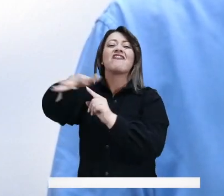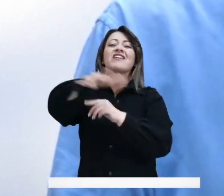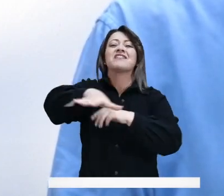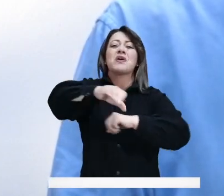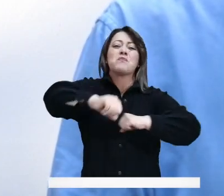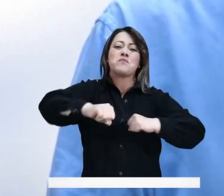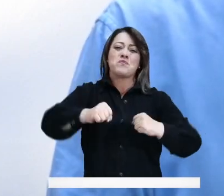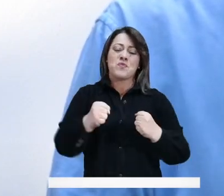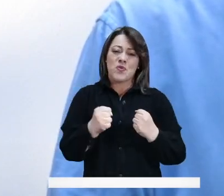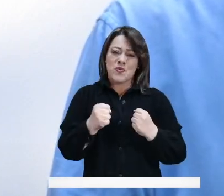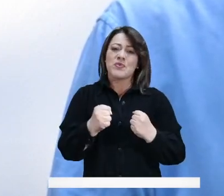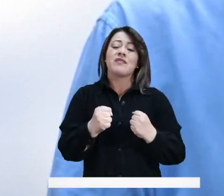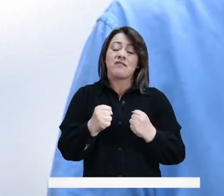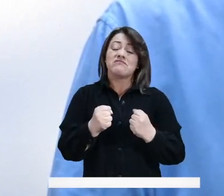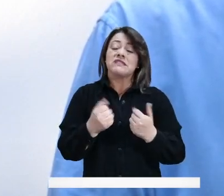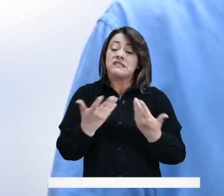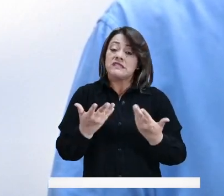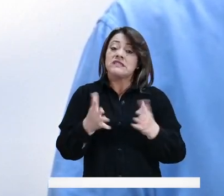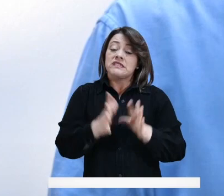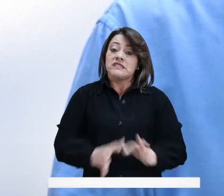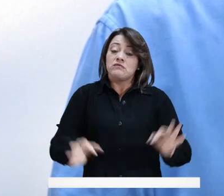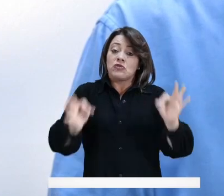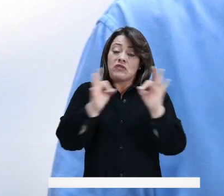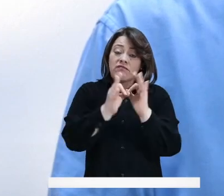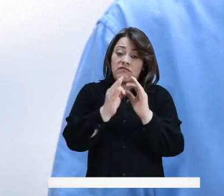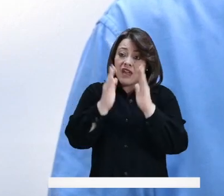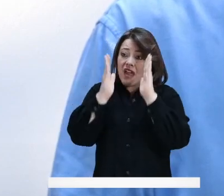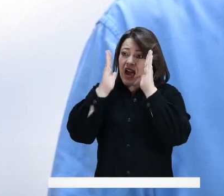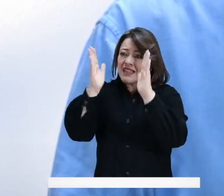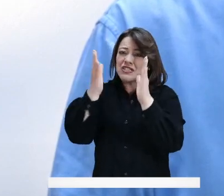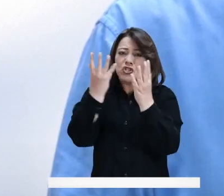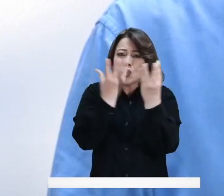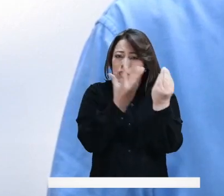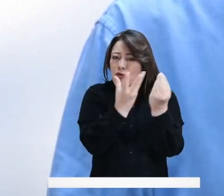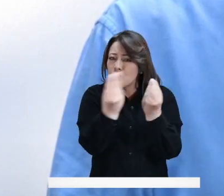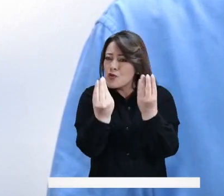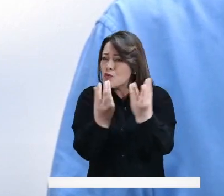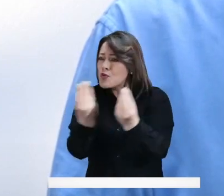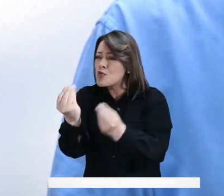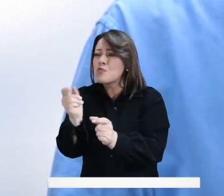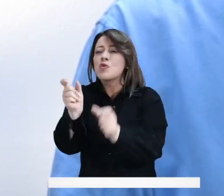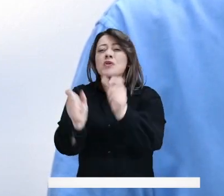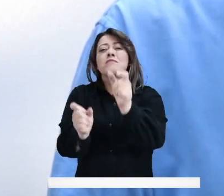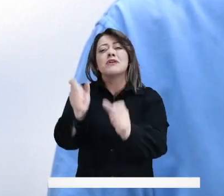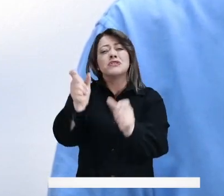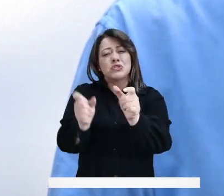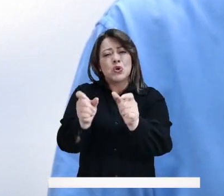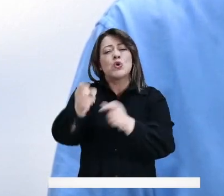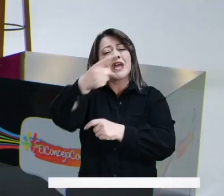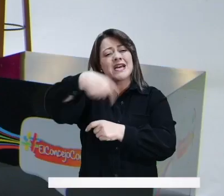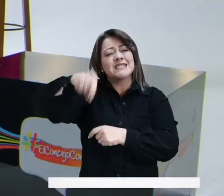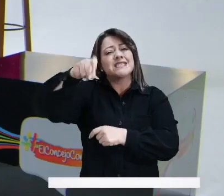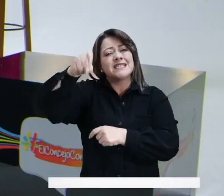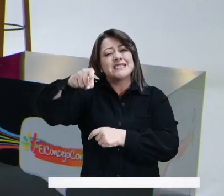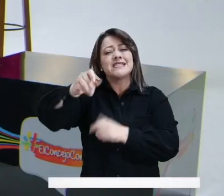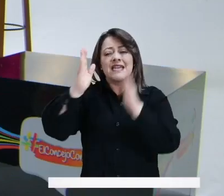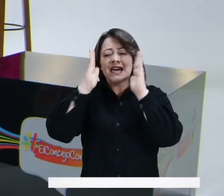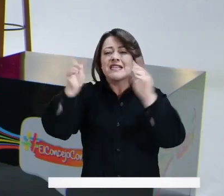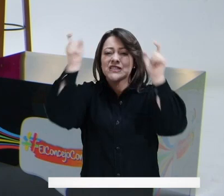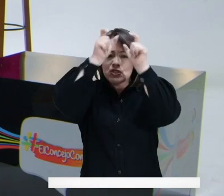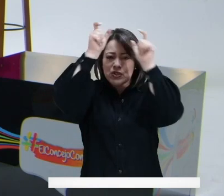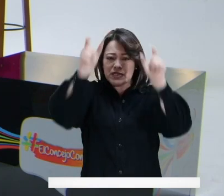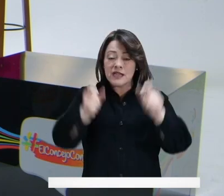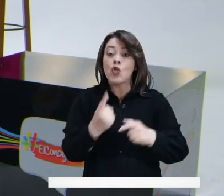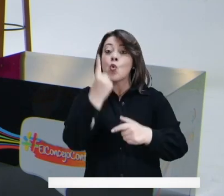y tenemos un reto histórico con las poblaciones que más requieren de la presencia del Estado. Y una de